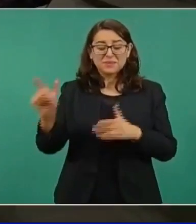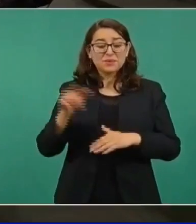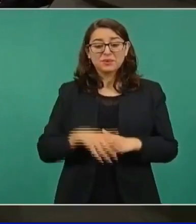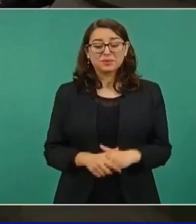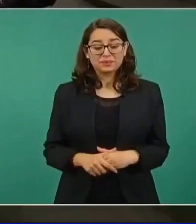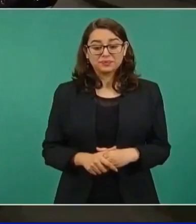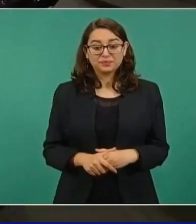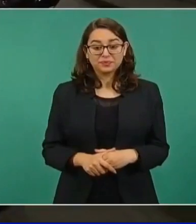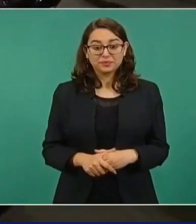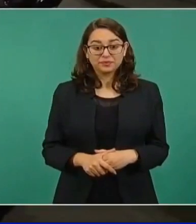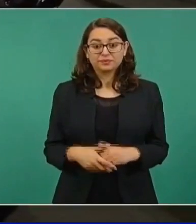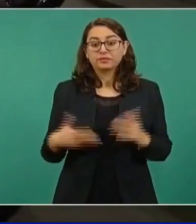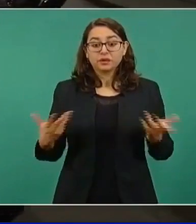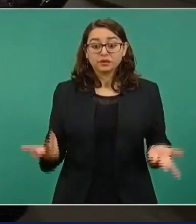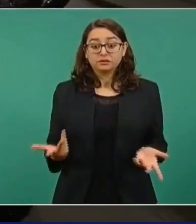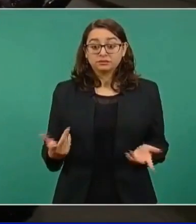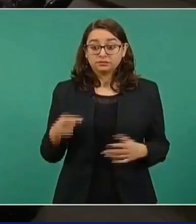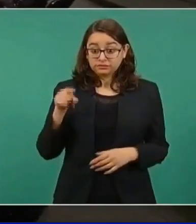Donde está saliendo el agua,